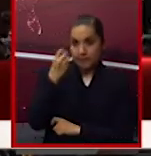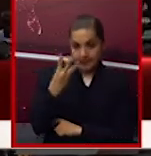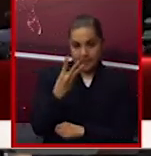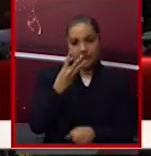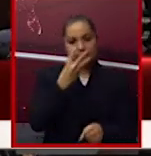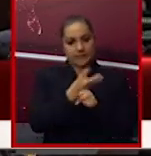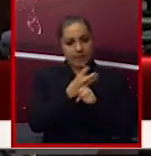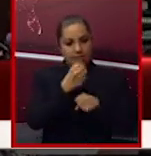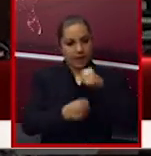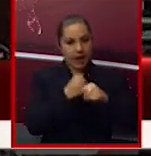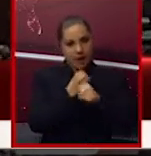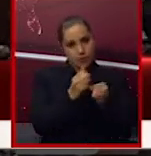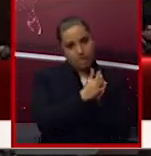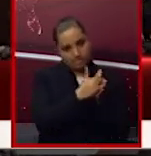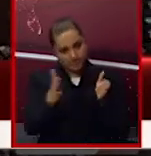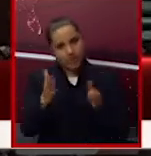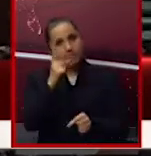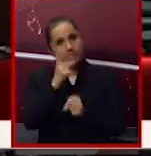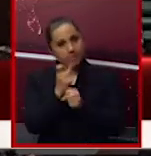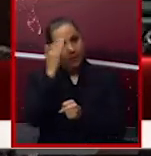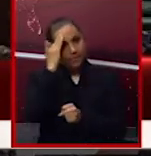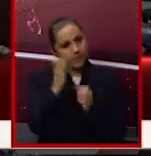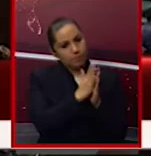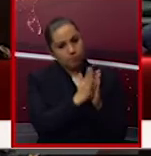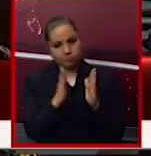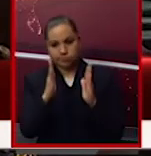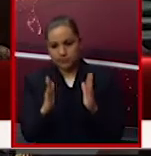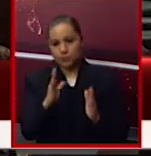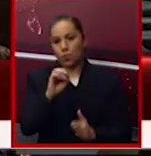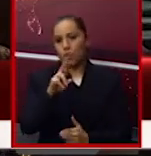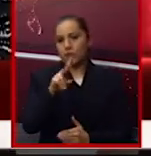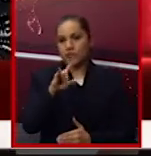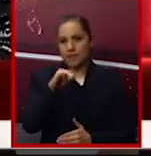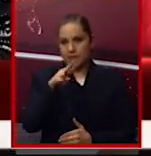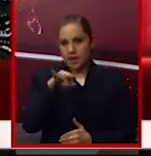del tercer año de ejercicio de la 63ª legislatura.